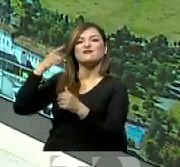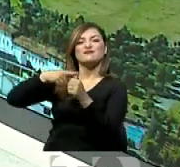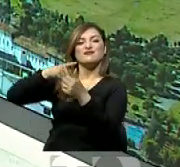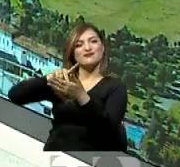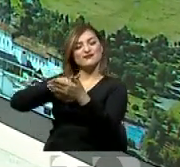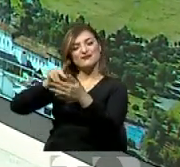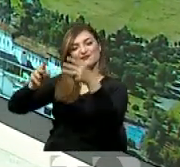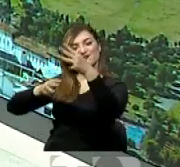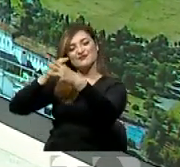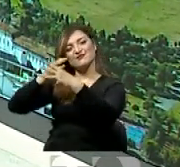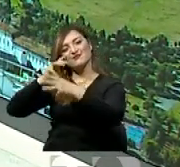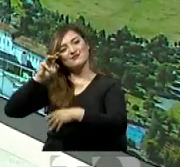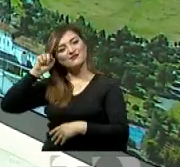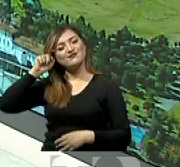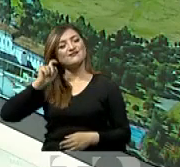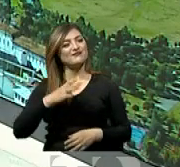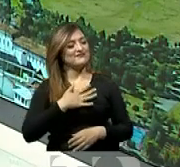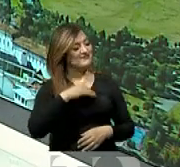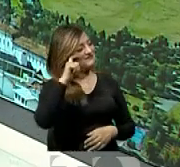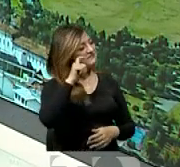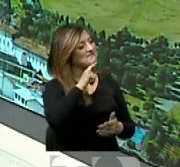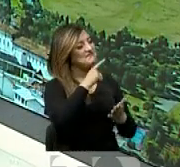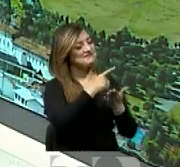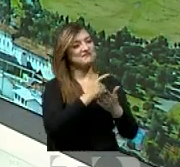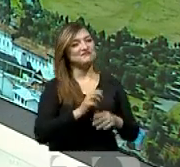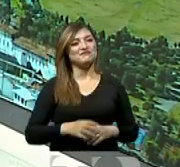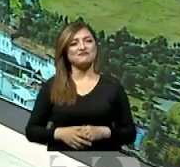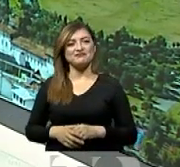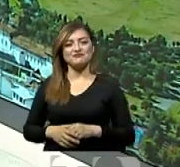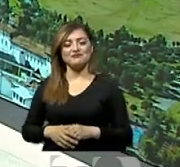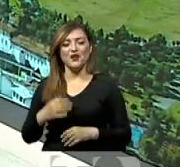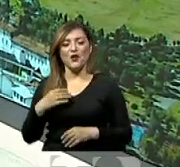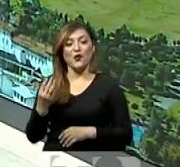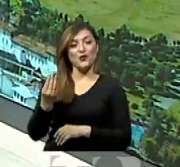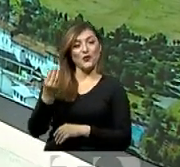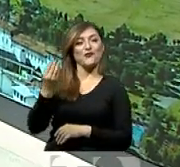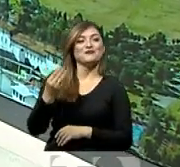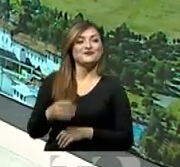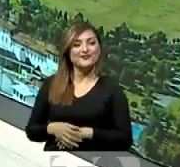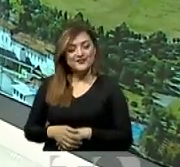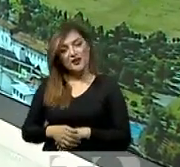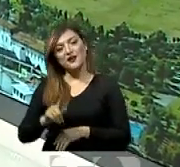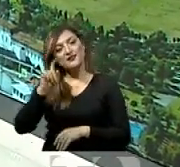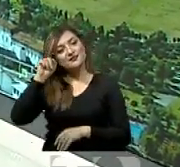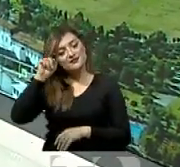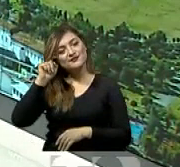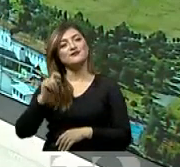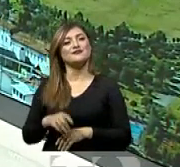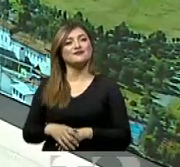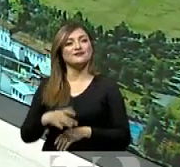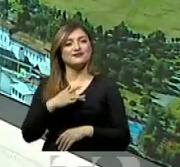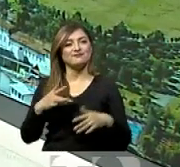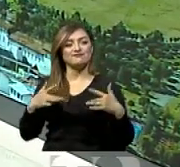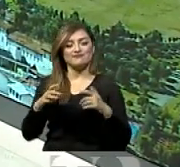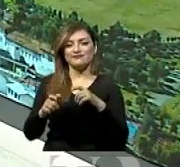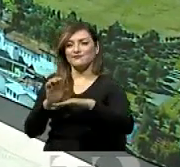primera vez al Mundial? ¿Lo recuerdas? Por supuesto. Éramos muy chamaquitas todavía, pero recordamos justamente cuánta alegría le dieron